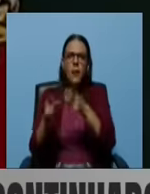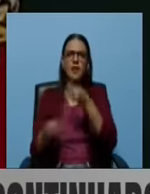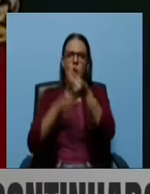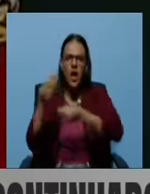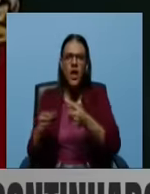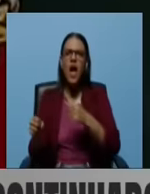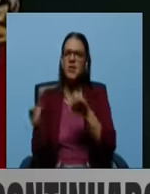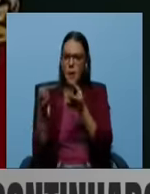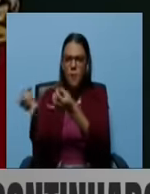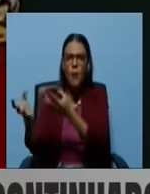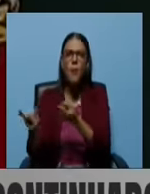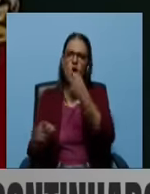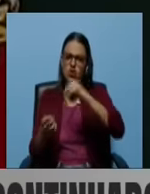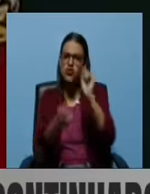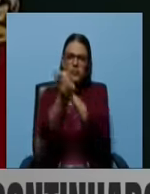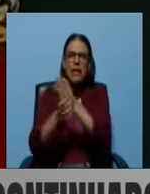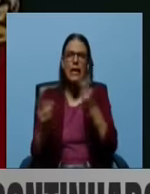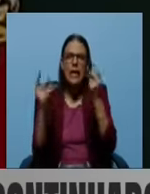venezolanos.